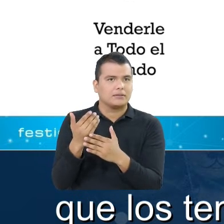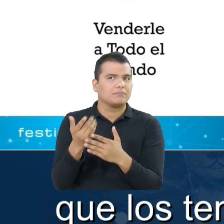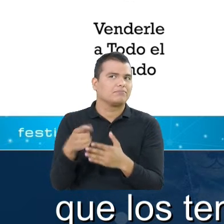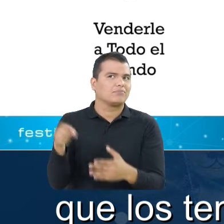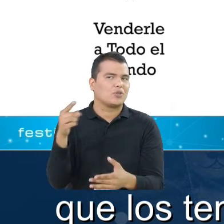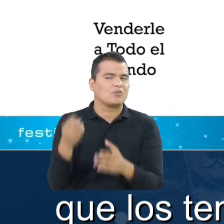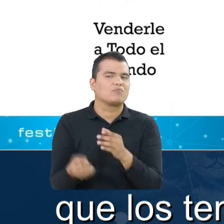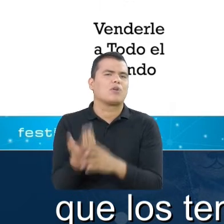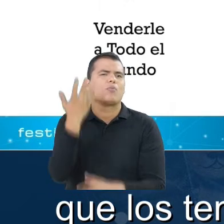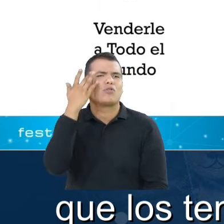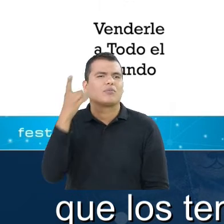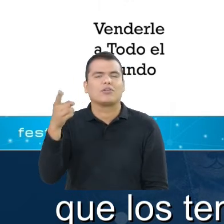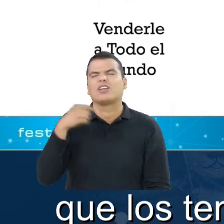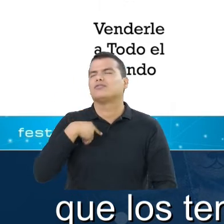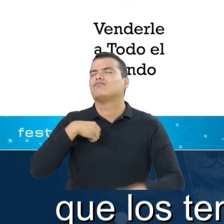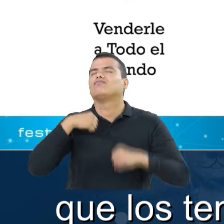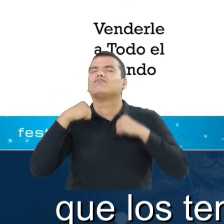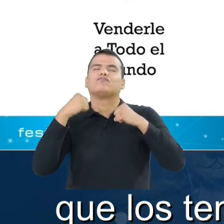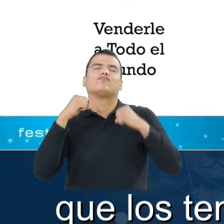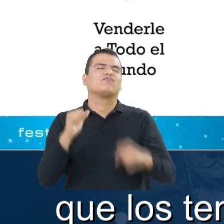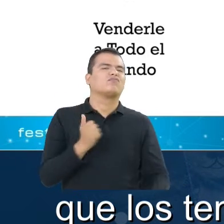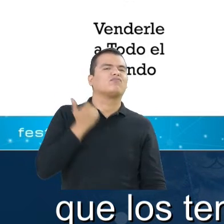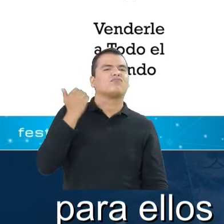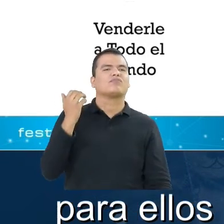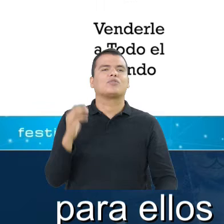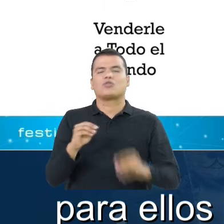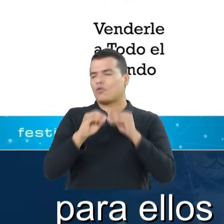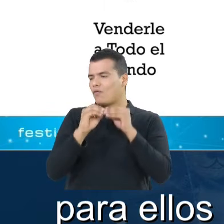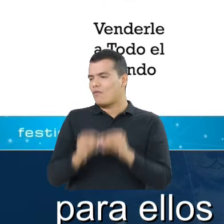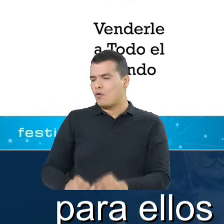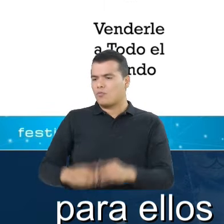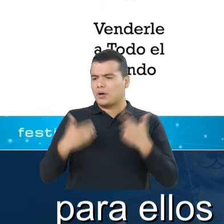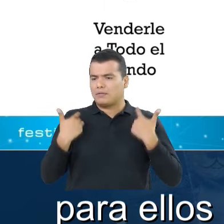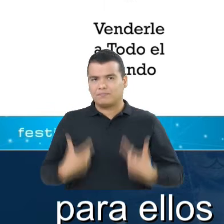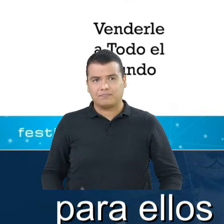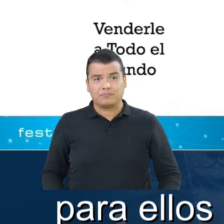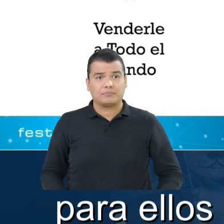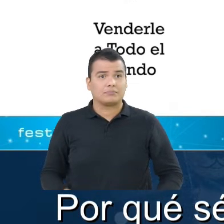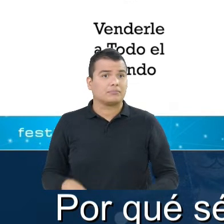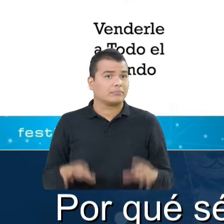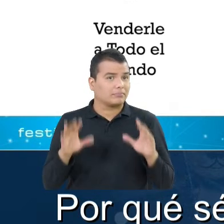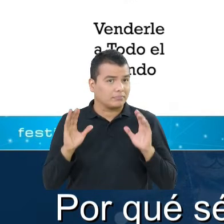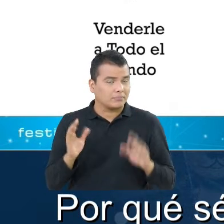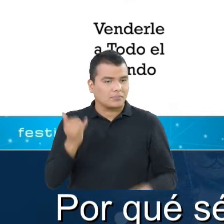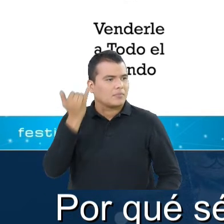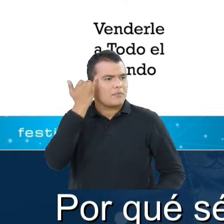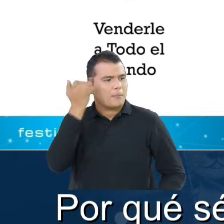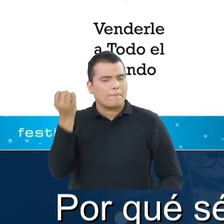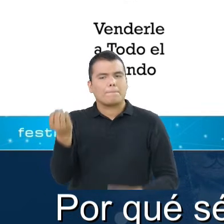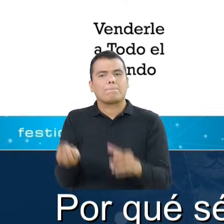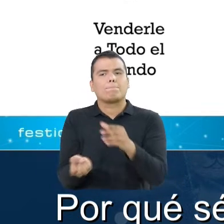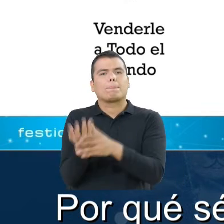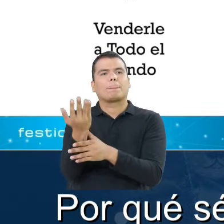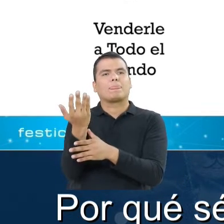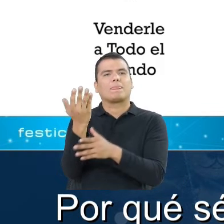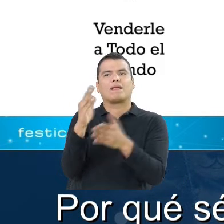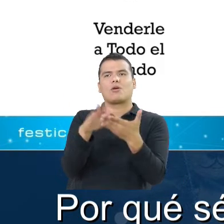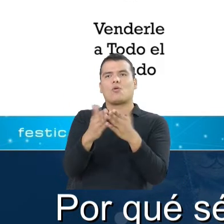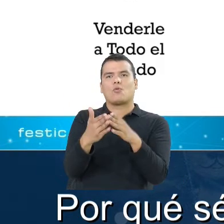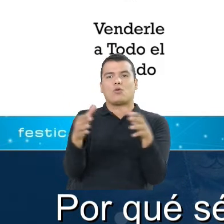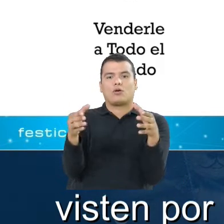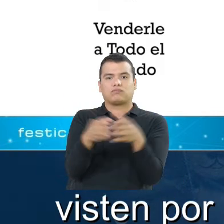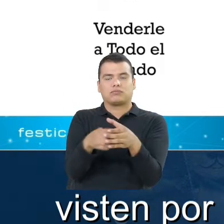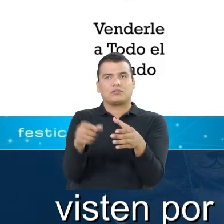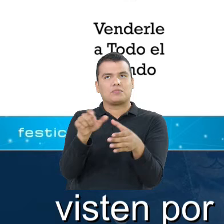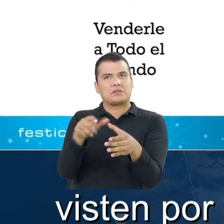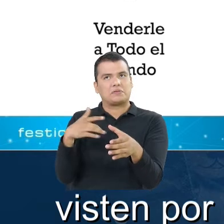rebeldía, por qué sé yo, por la forma en que se visten, por la música que escuchan. Entonces debemos crear un nicho de mercado y una comunidad donde esas